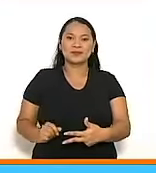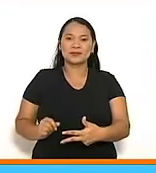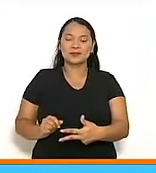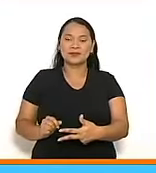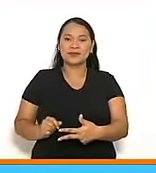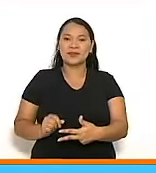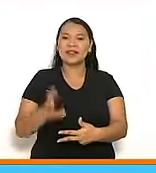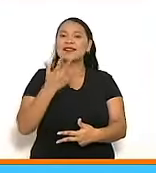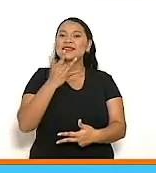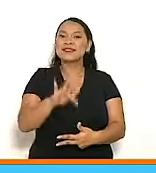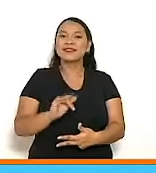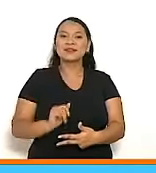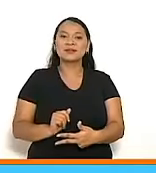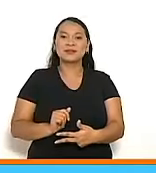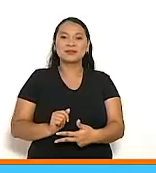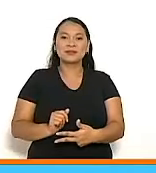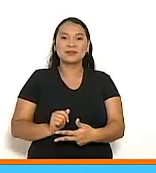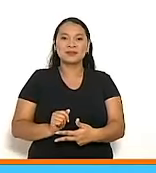¡Suerte!